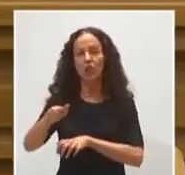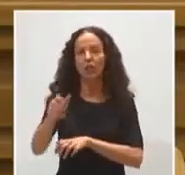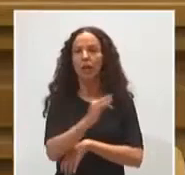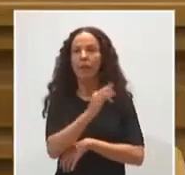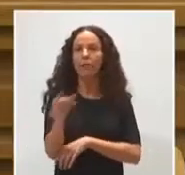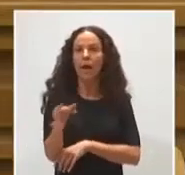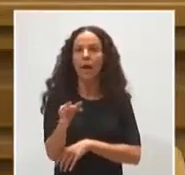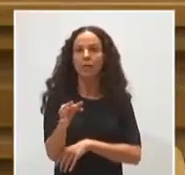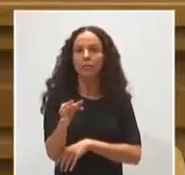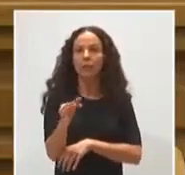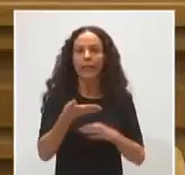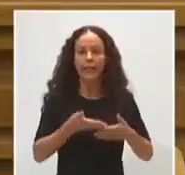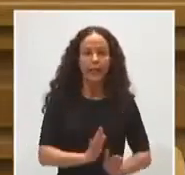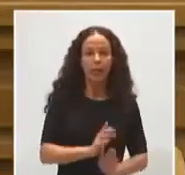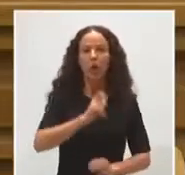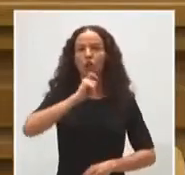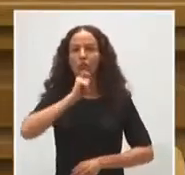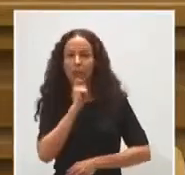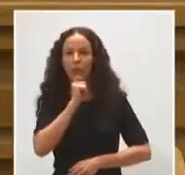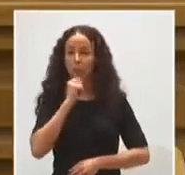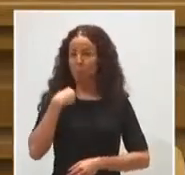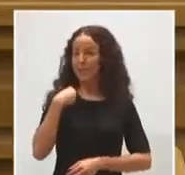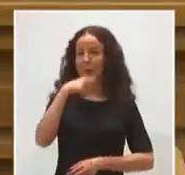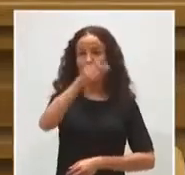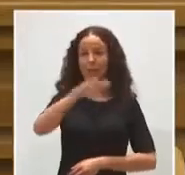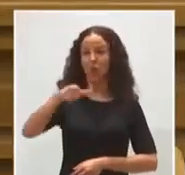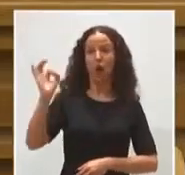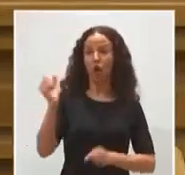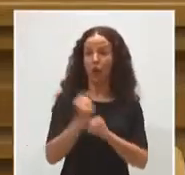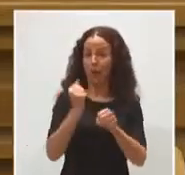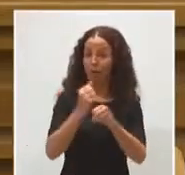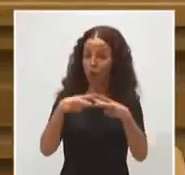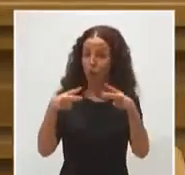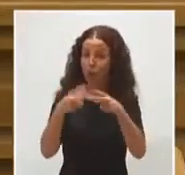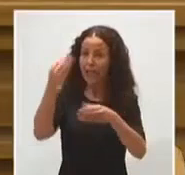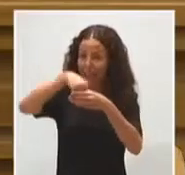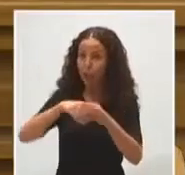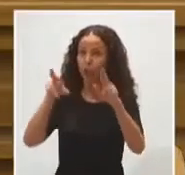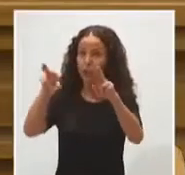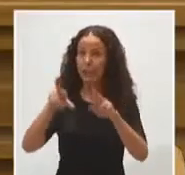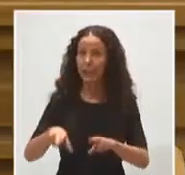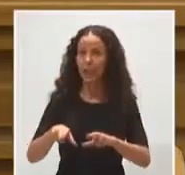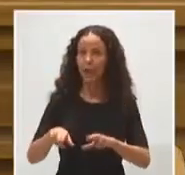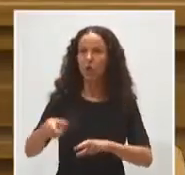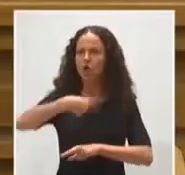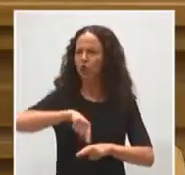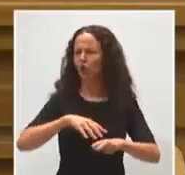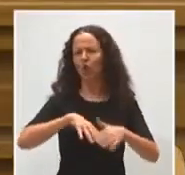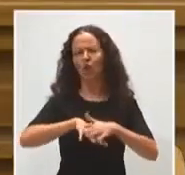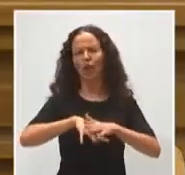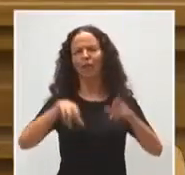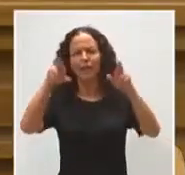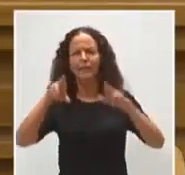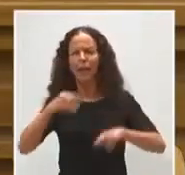a todos a los hijos ya los nietos de estas personas a los trabajadores sociales de las residencias tenemos una de las mejores redes de residencias de toda